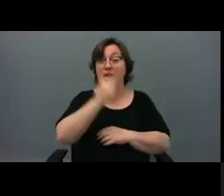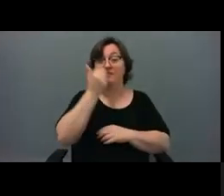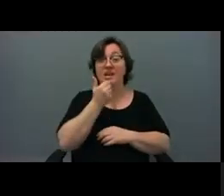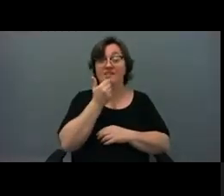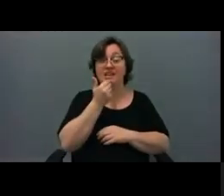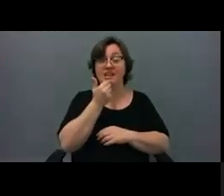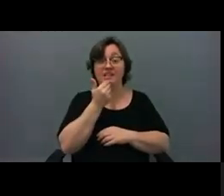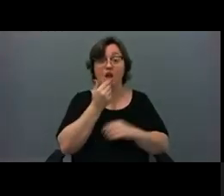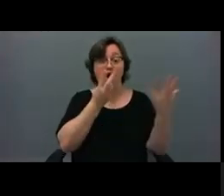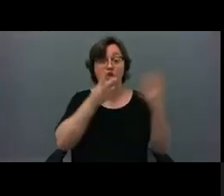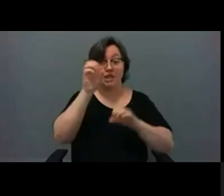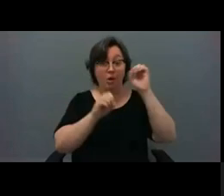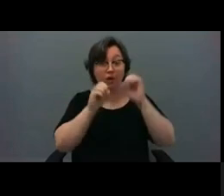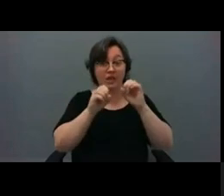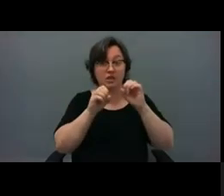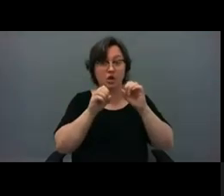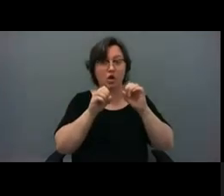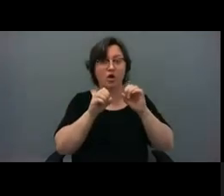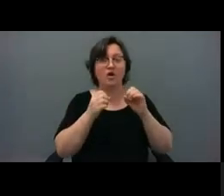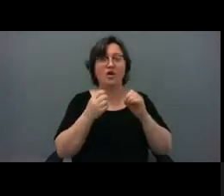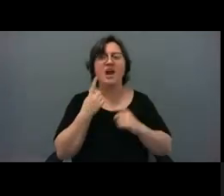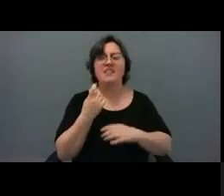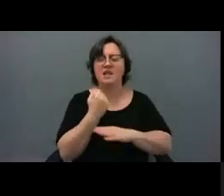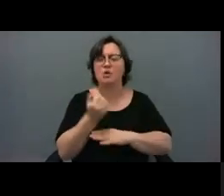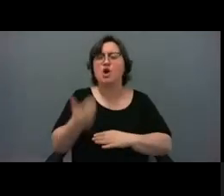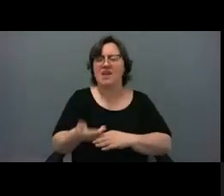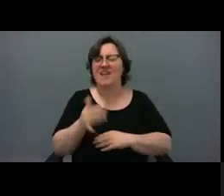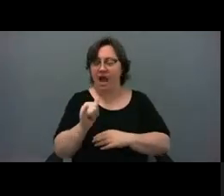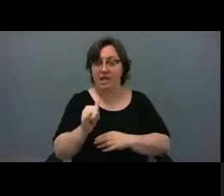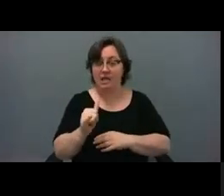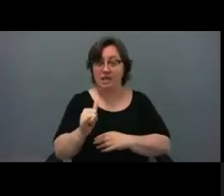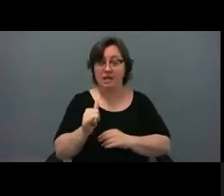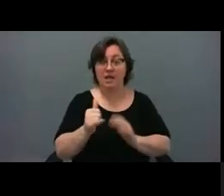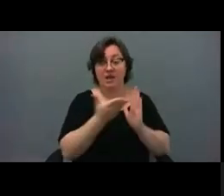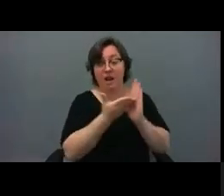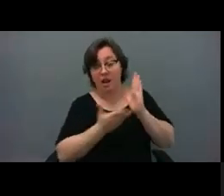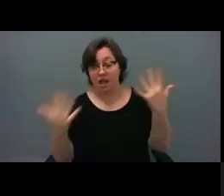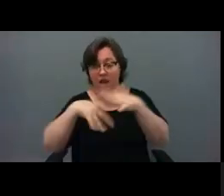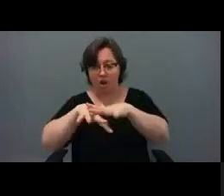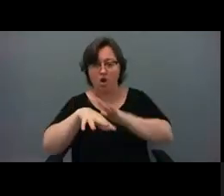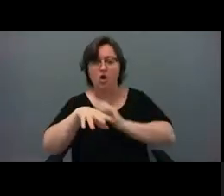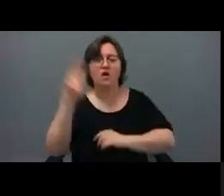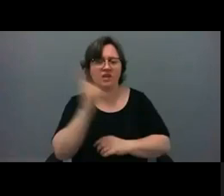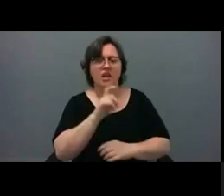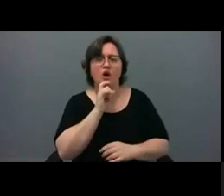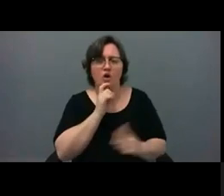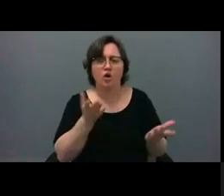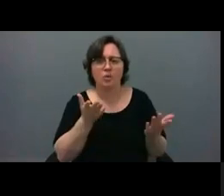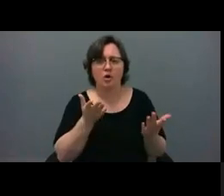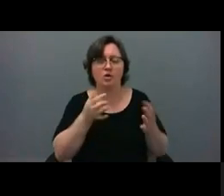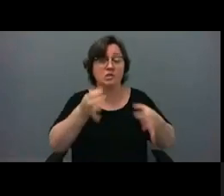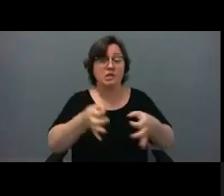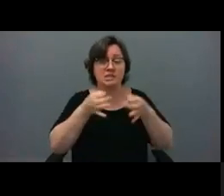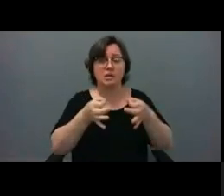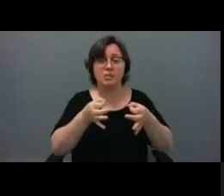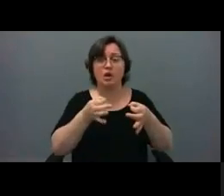cerebral, donde el 80% presenta grandes necesidades de apoyo, la vía a la inclusión en la comunidad va a ser siempre la